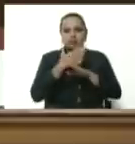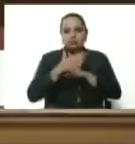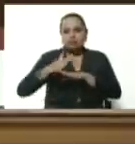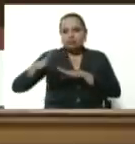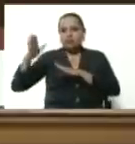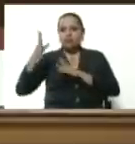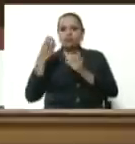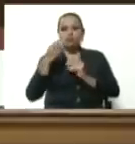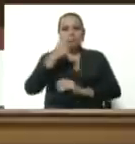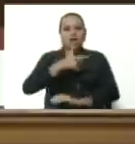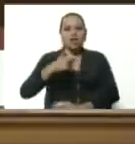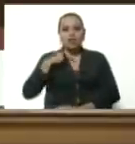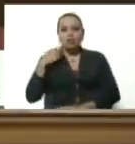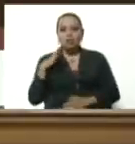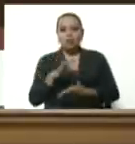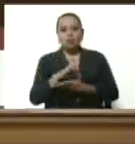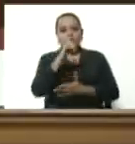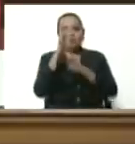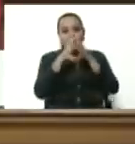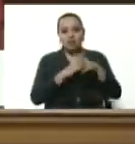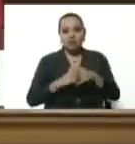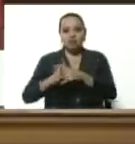gentío,